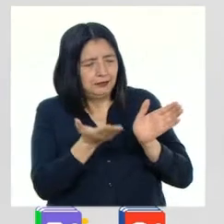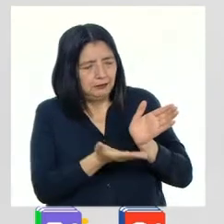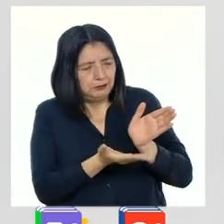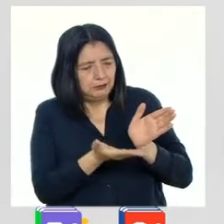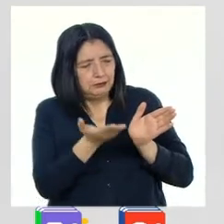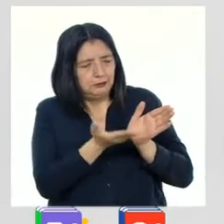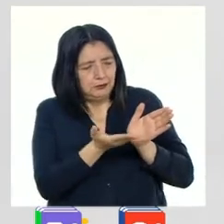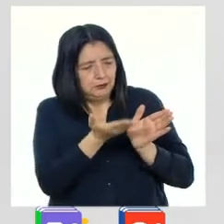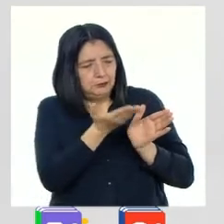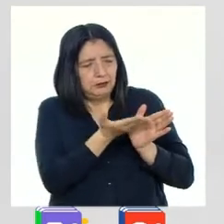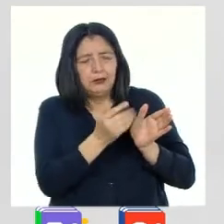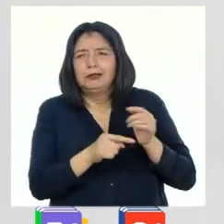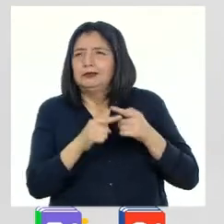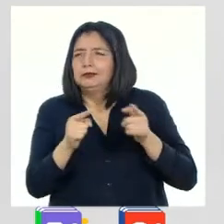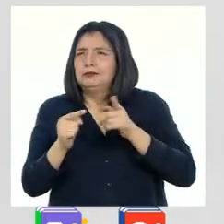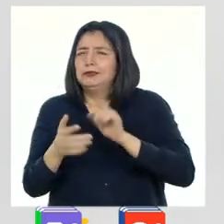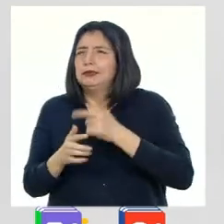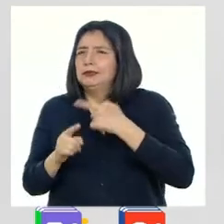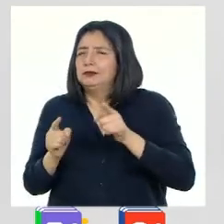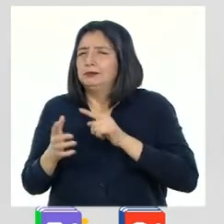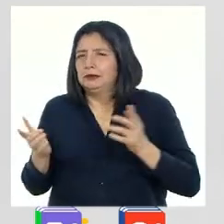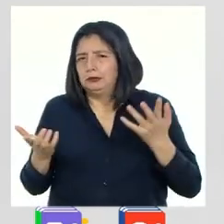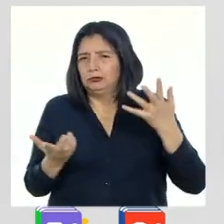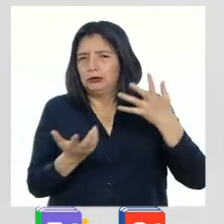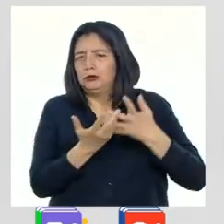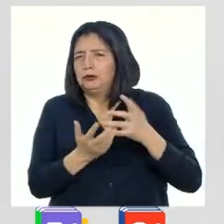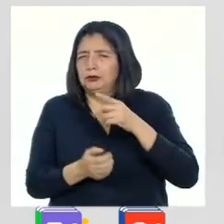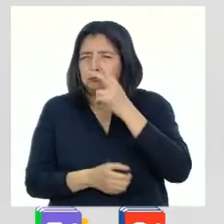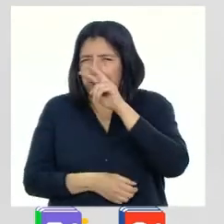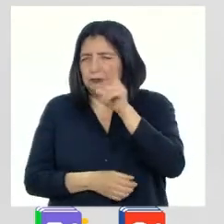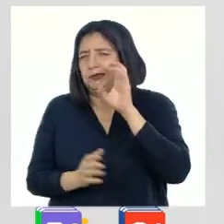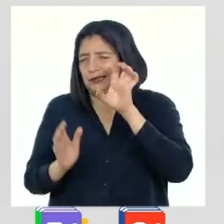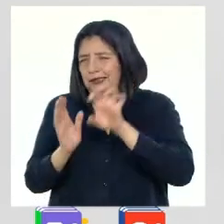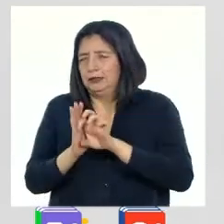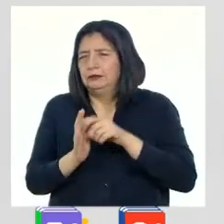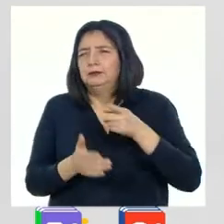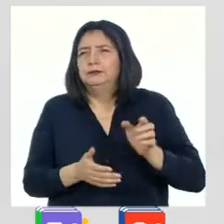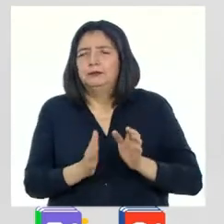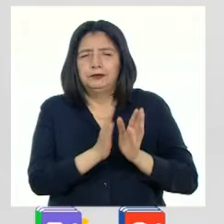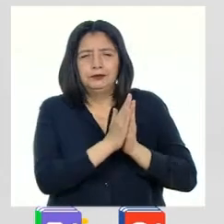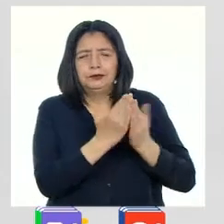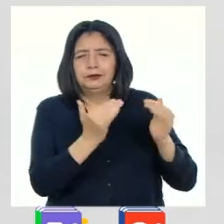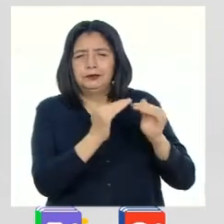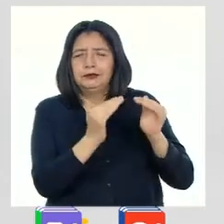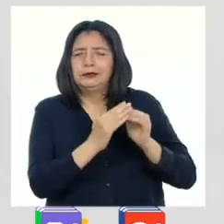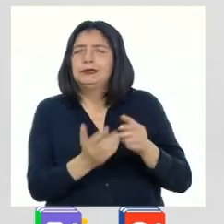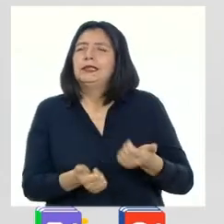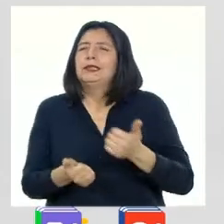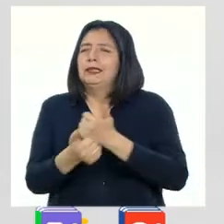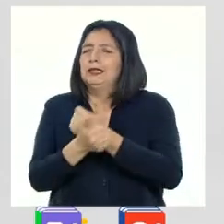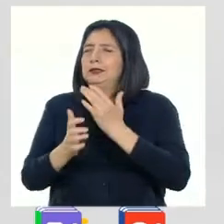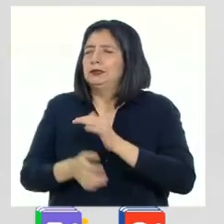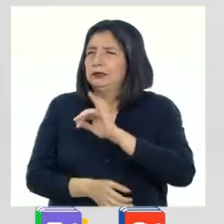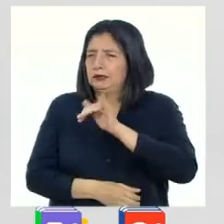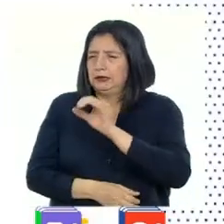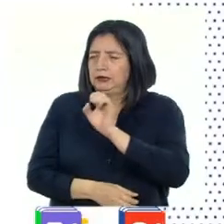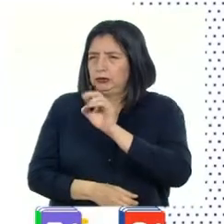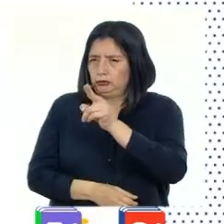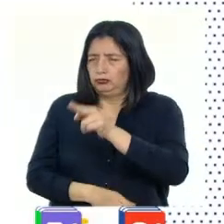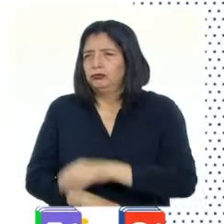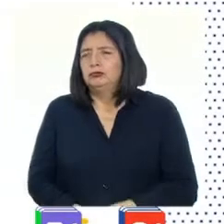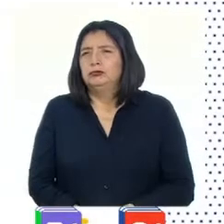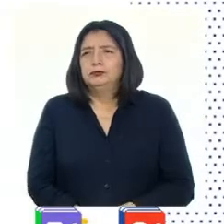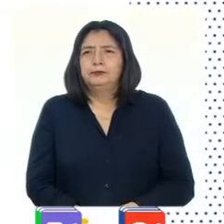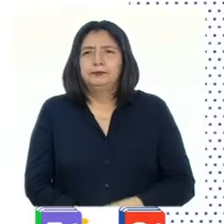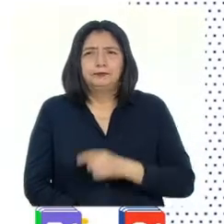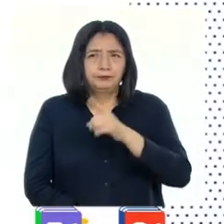algo distinto, pero las escenas se conectan. Veamos un ejemplo de retablo del artista ayacuchano Jesús Urbano.